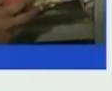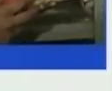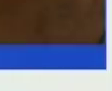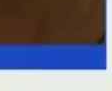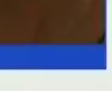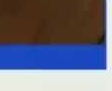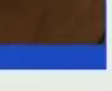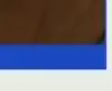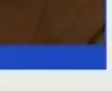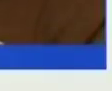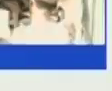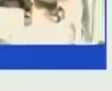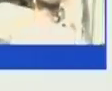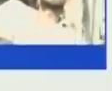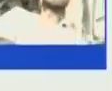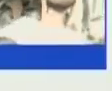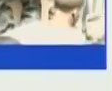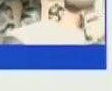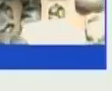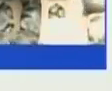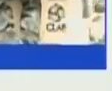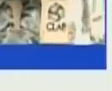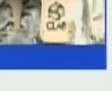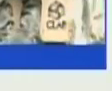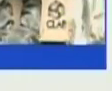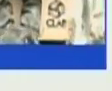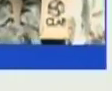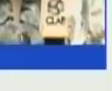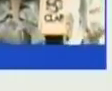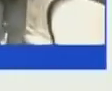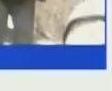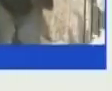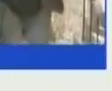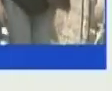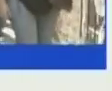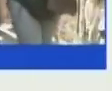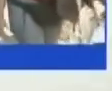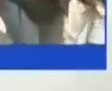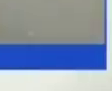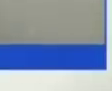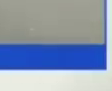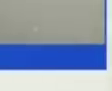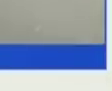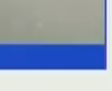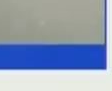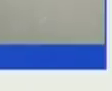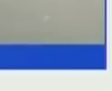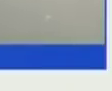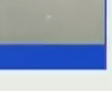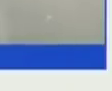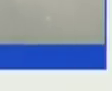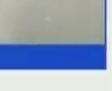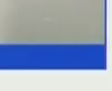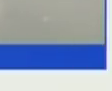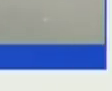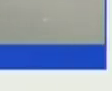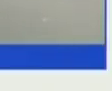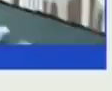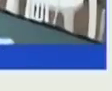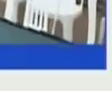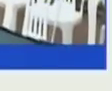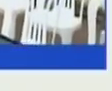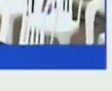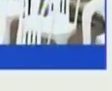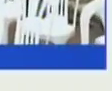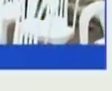de Alimentación cada vez más. En lo logístico, en la inversión, en todos los aspectos, porque es la base de